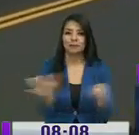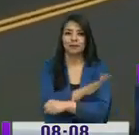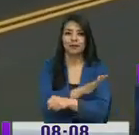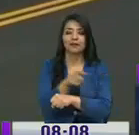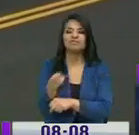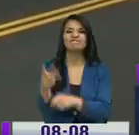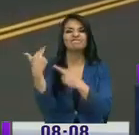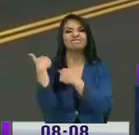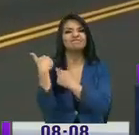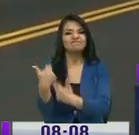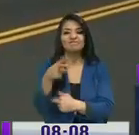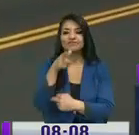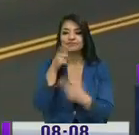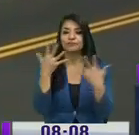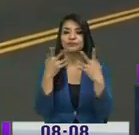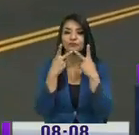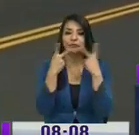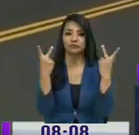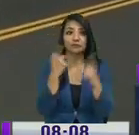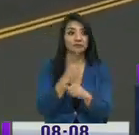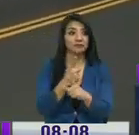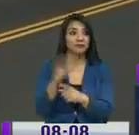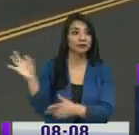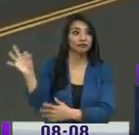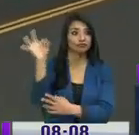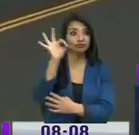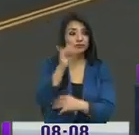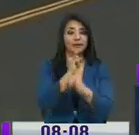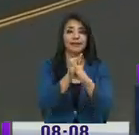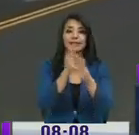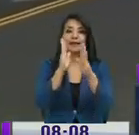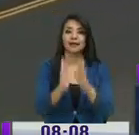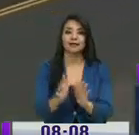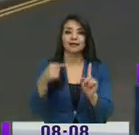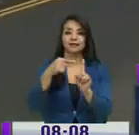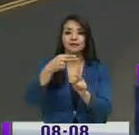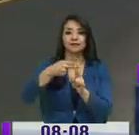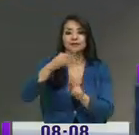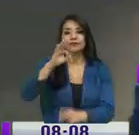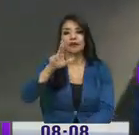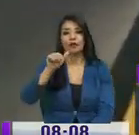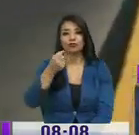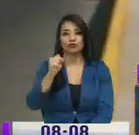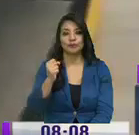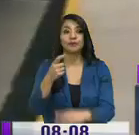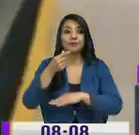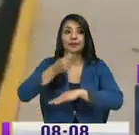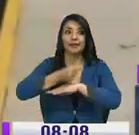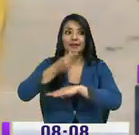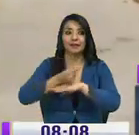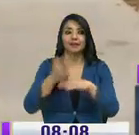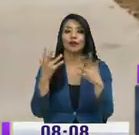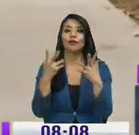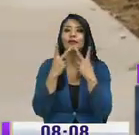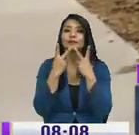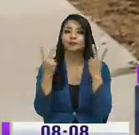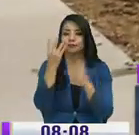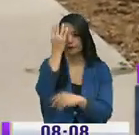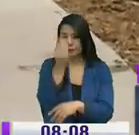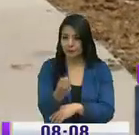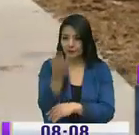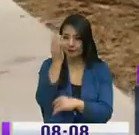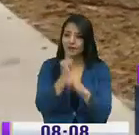y precisamente para eso nosotros nos encontramos con el ingeniero Fausto Novoa, él es gerente de obras públicas de la EMOB. Buenos días